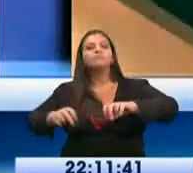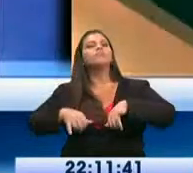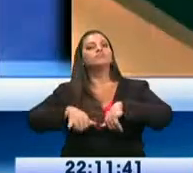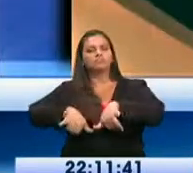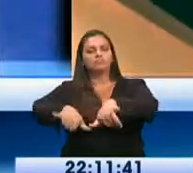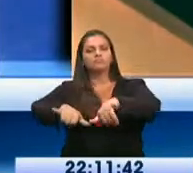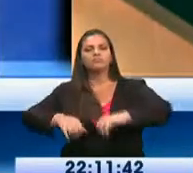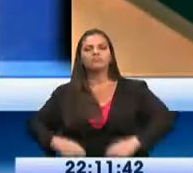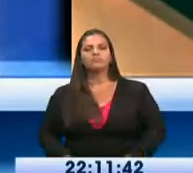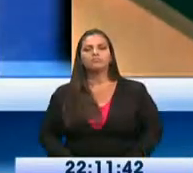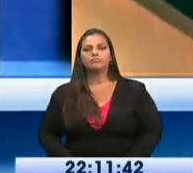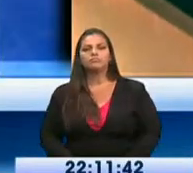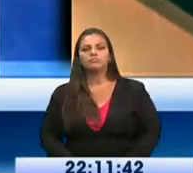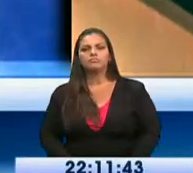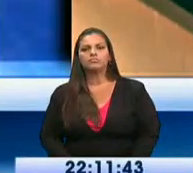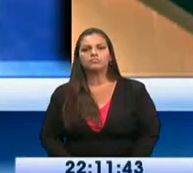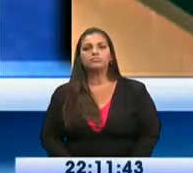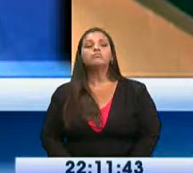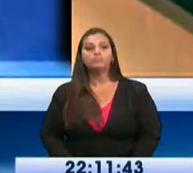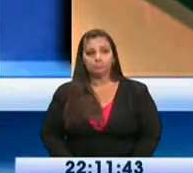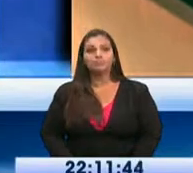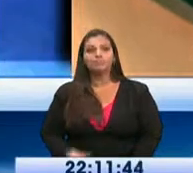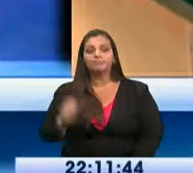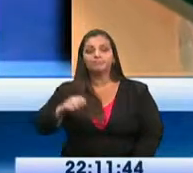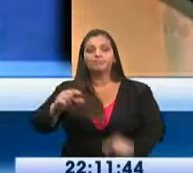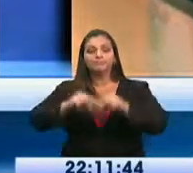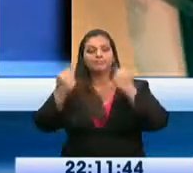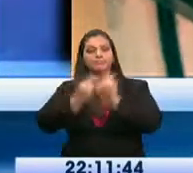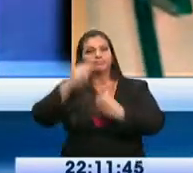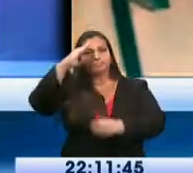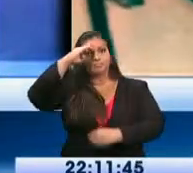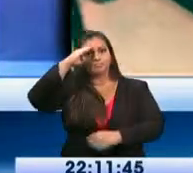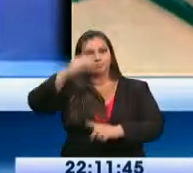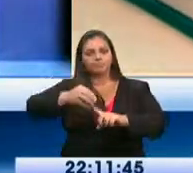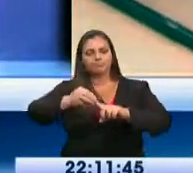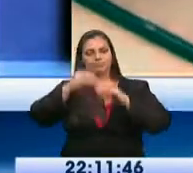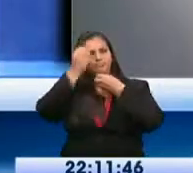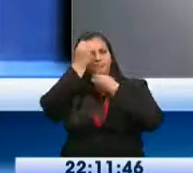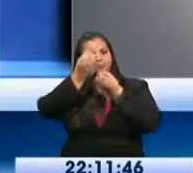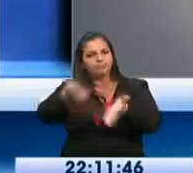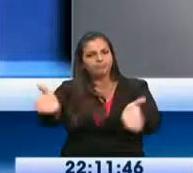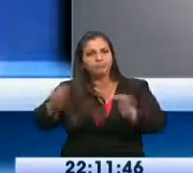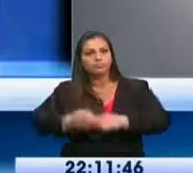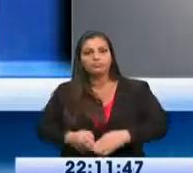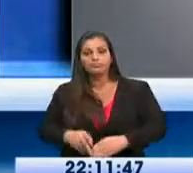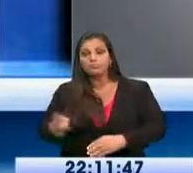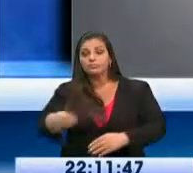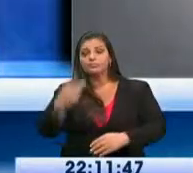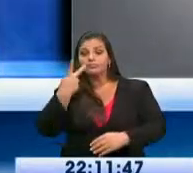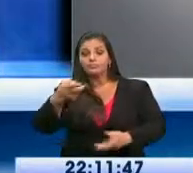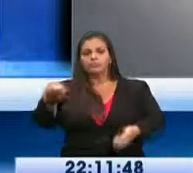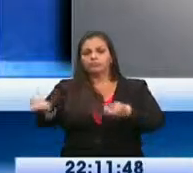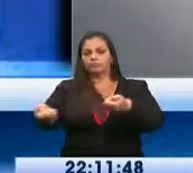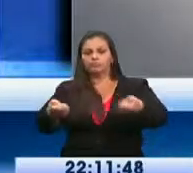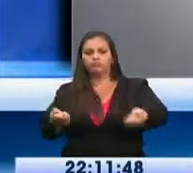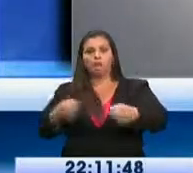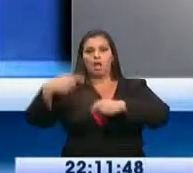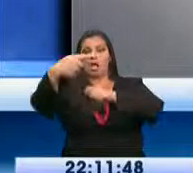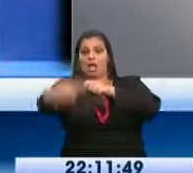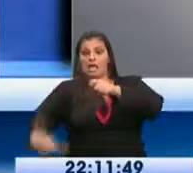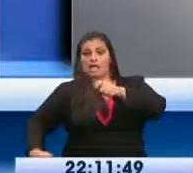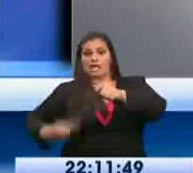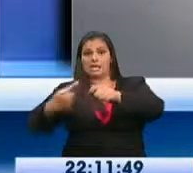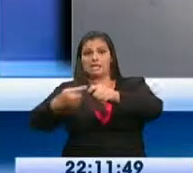continúan. Justamente las unidades especiales supieron manifestar que el artefacto explosivo lo colocaron en la llanta de adelante. Hasta el momento se trata de